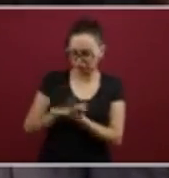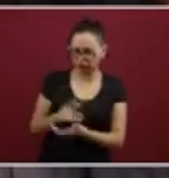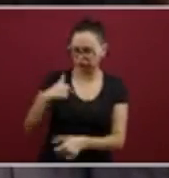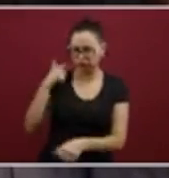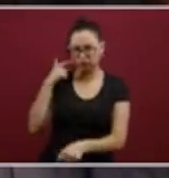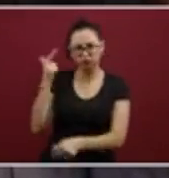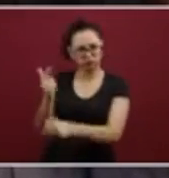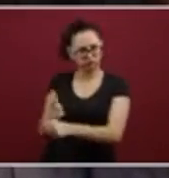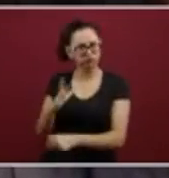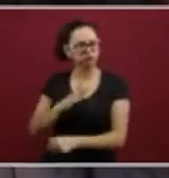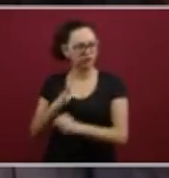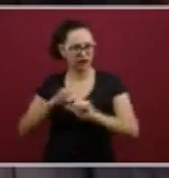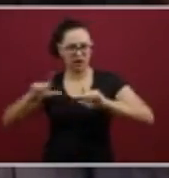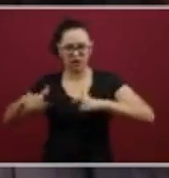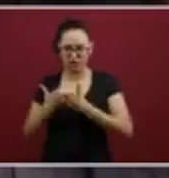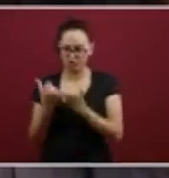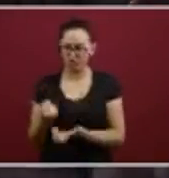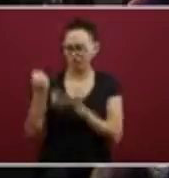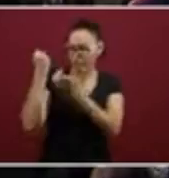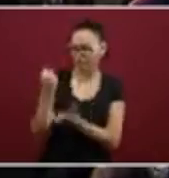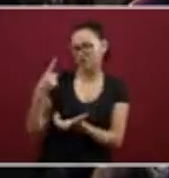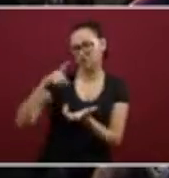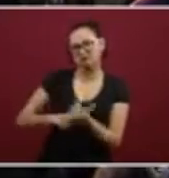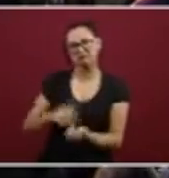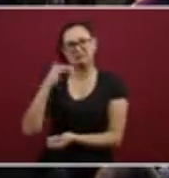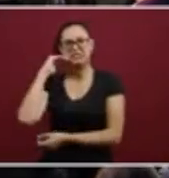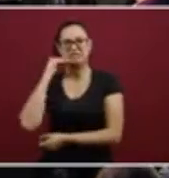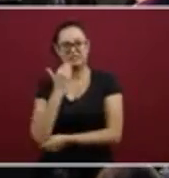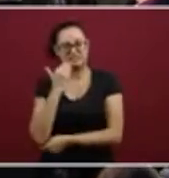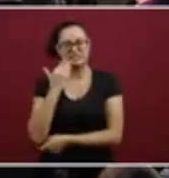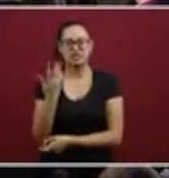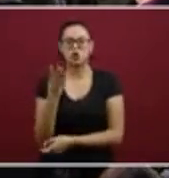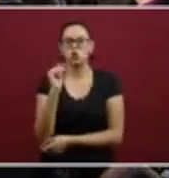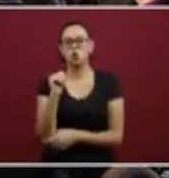fondo e irregularidades por al menos